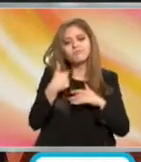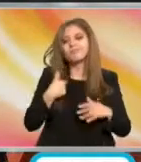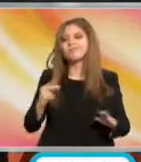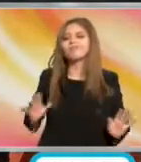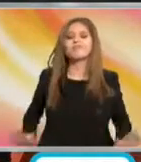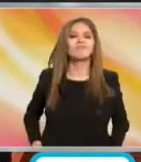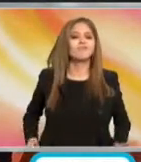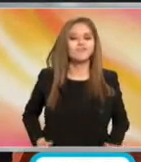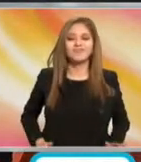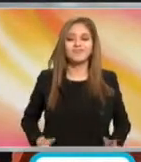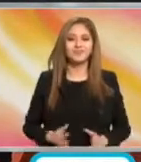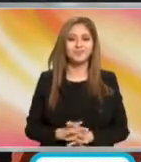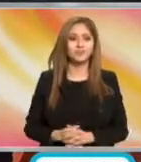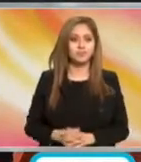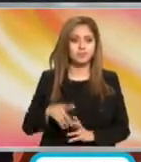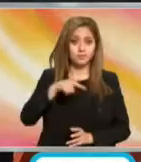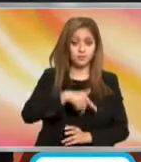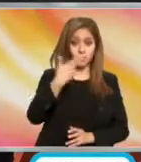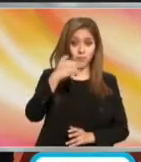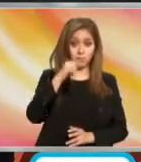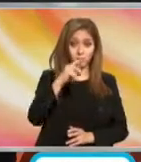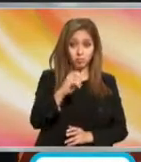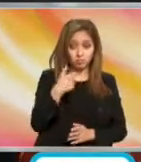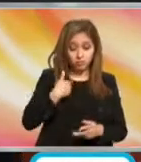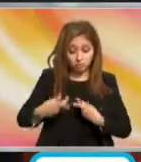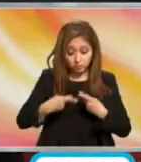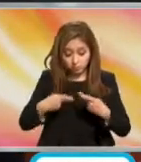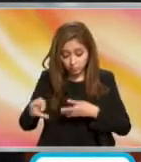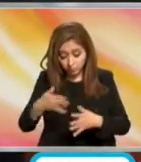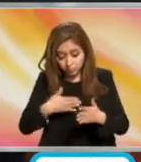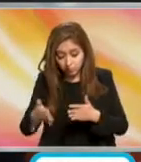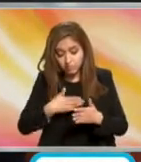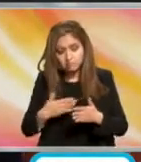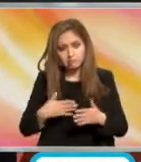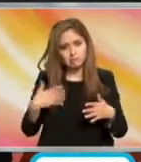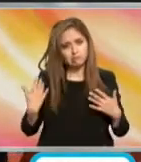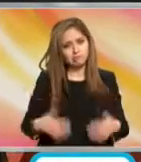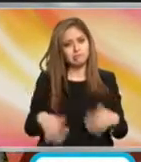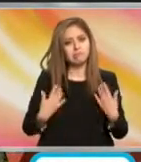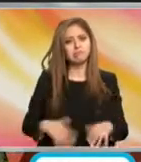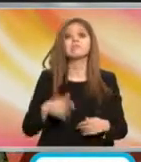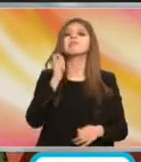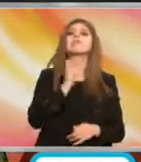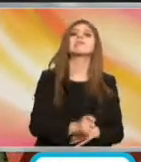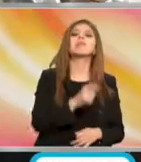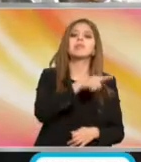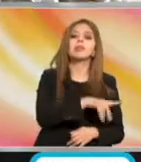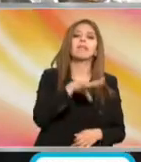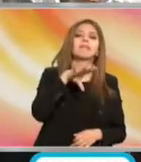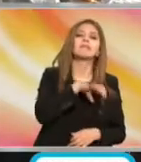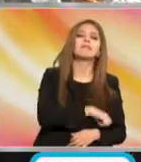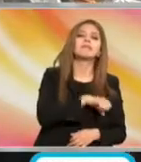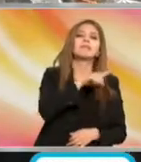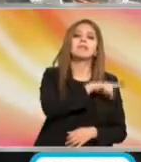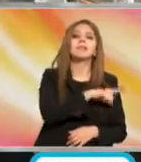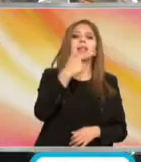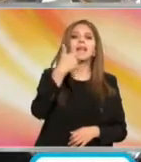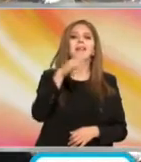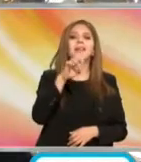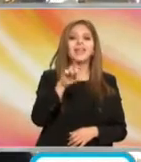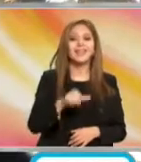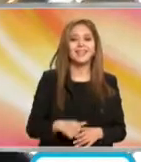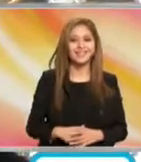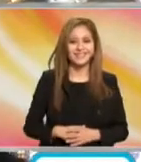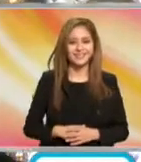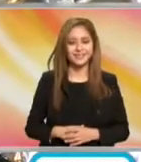a la hora de cocinar, de verdad que es cautivante. Sí, Dios amigo. mío, sí. Enamora, Gabriela, yo Sí, lo sé. sí, claro. Ok, vamos a ir